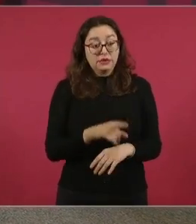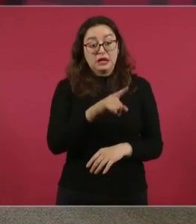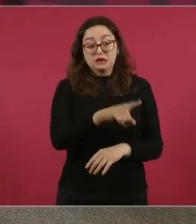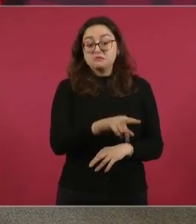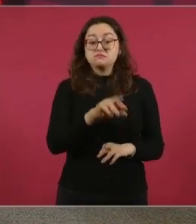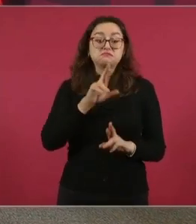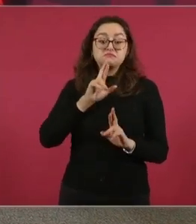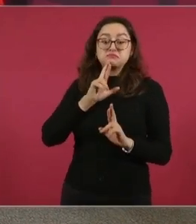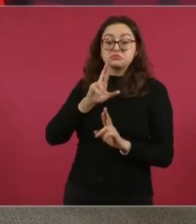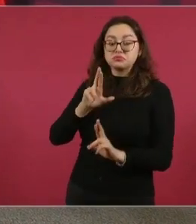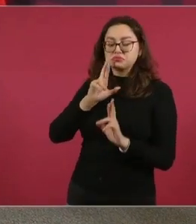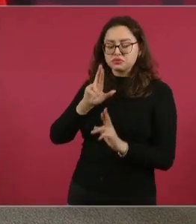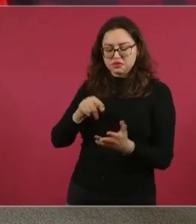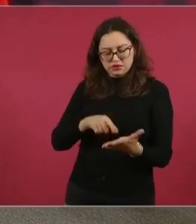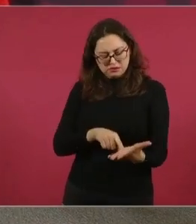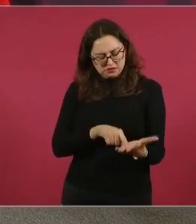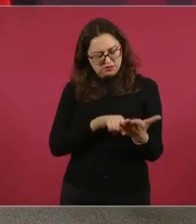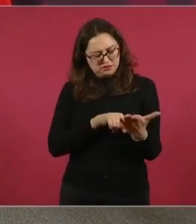hombre